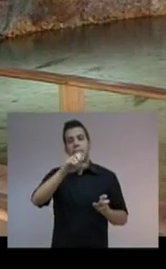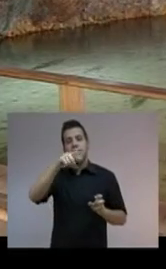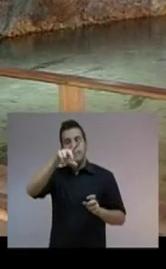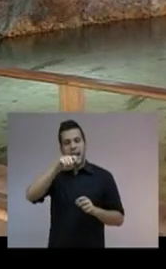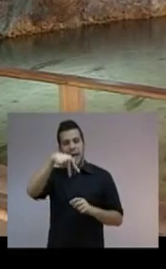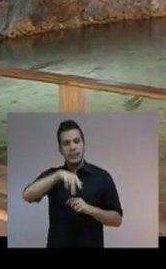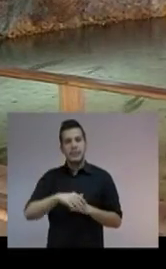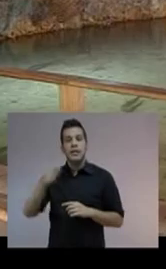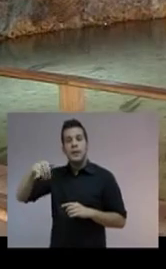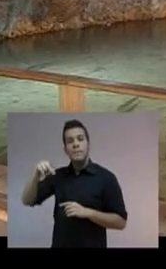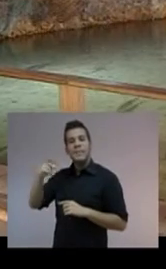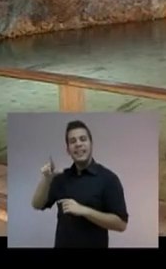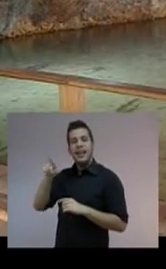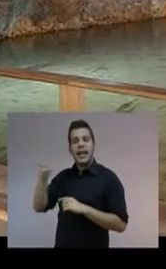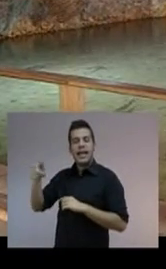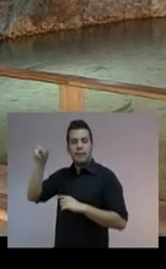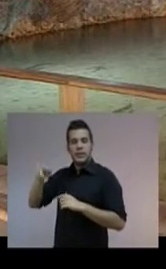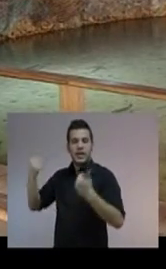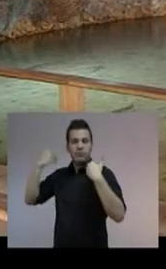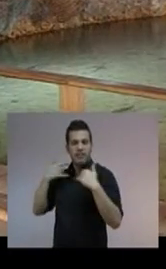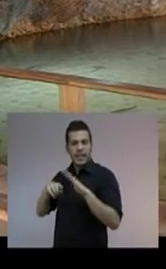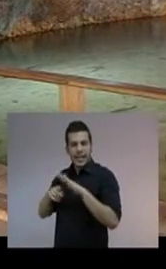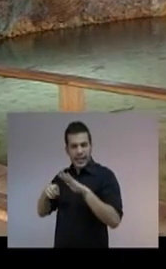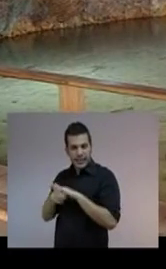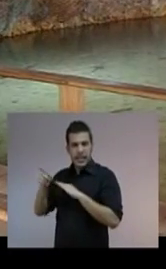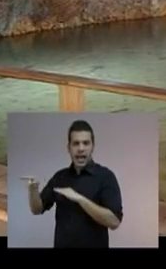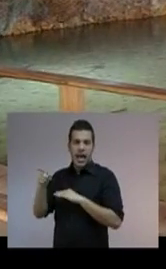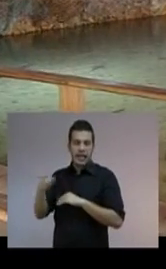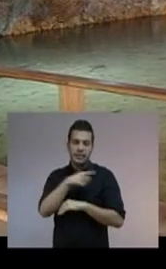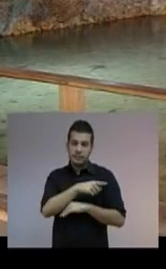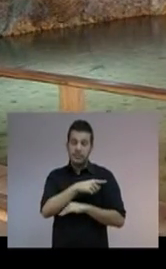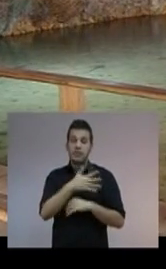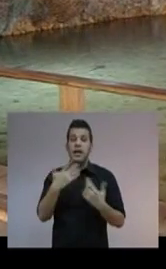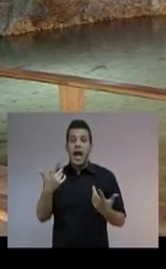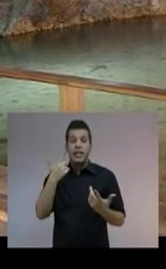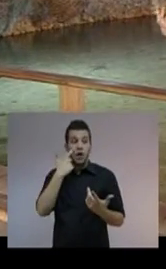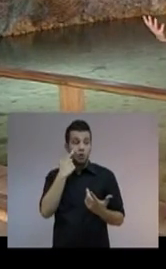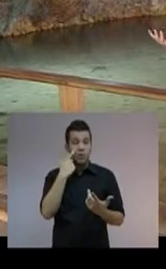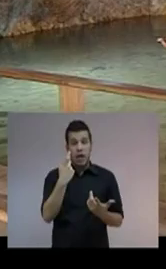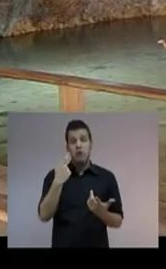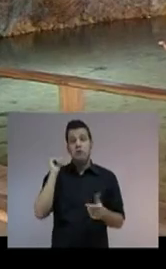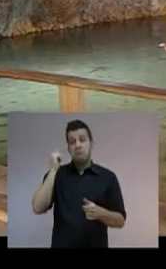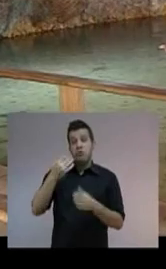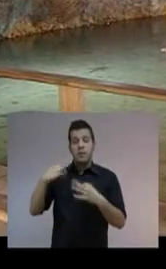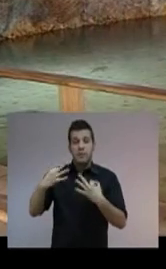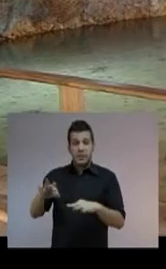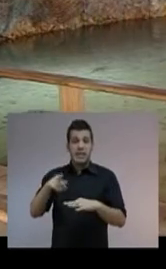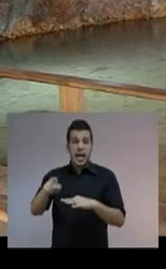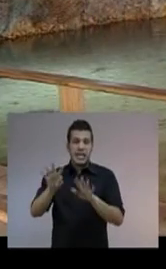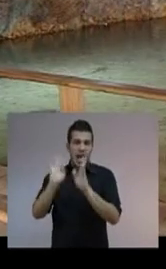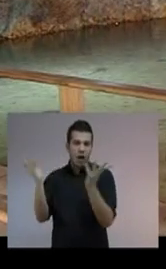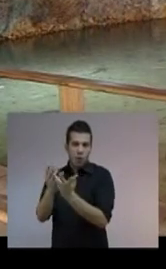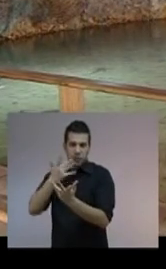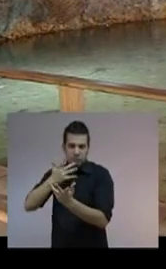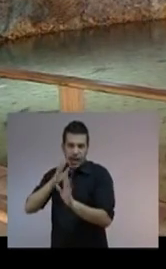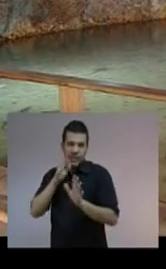Miquel es el gerente del acuario Cap Blanc, que es un acuario muy diferente a los que estamos acostumbrados, porque sobre todo está en un entorno completamente natural.